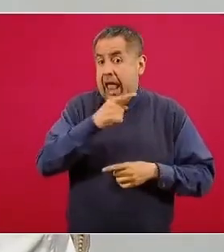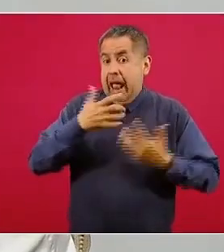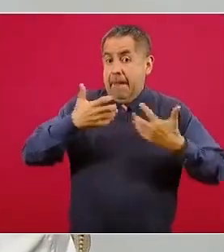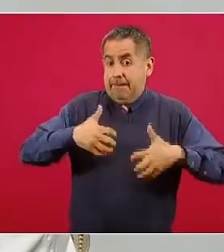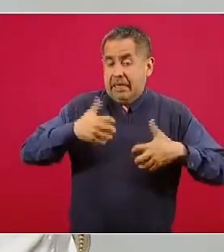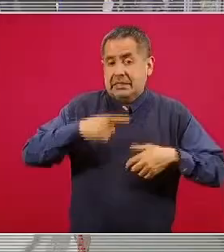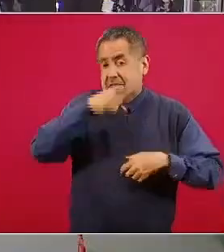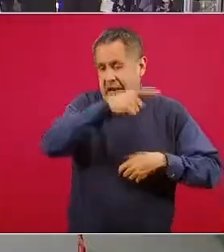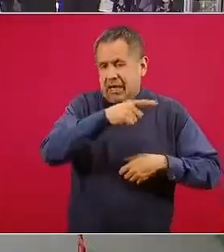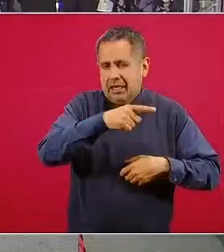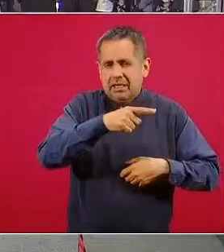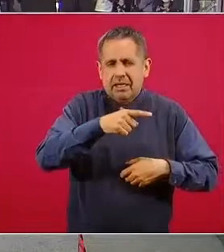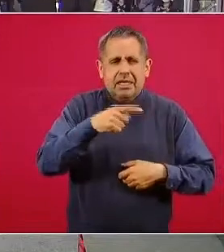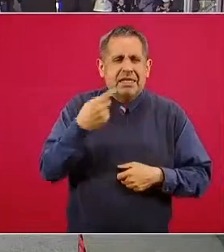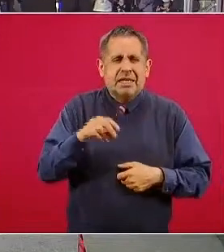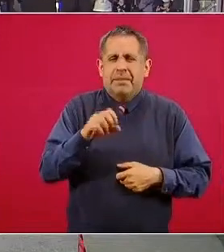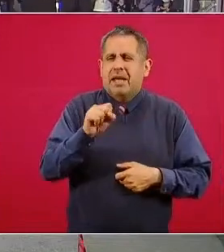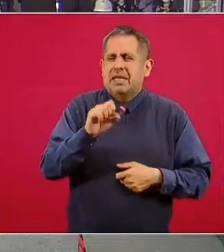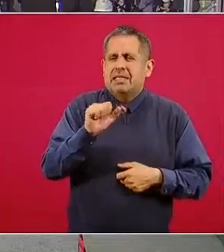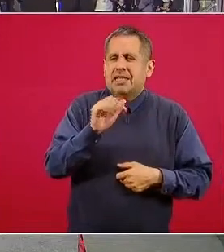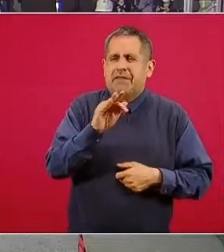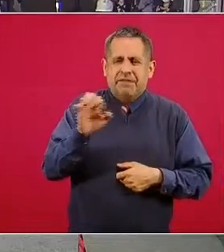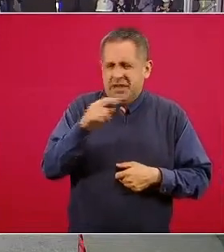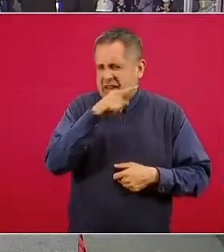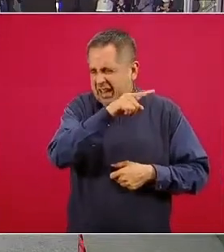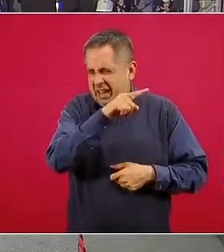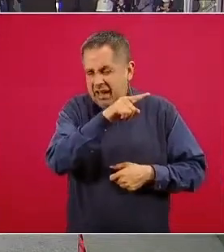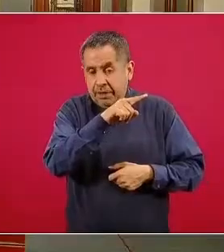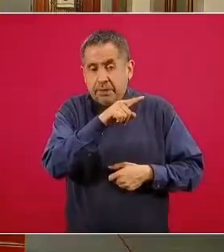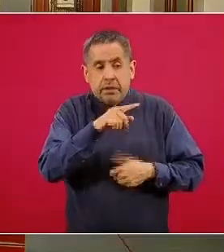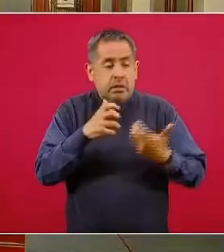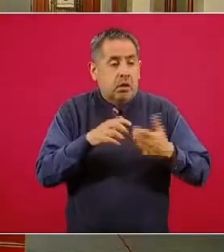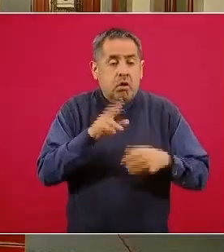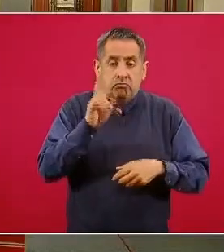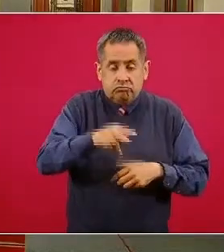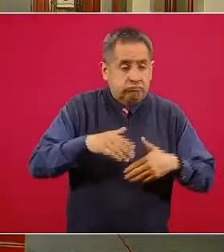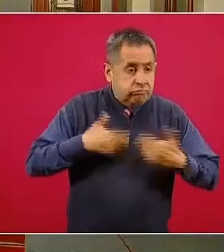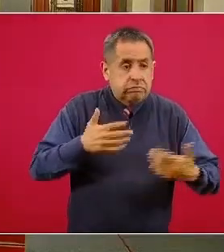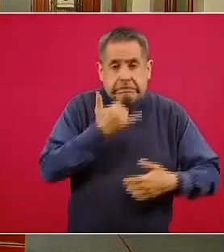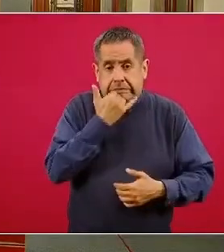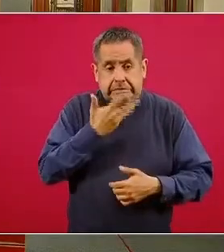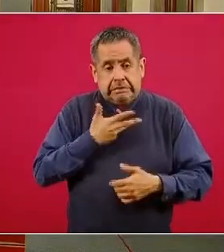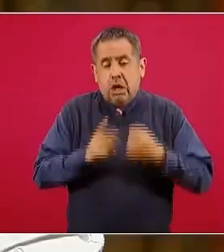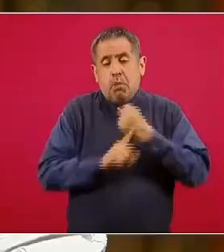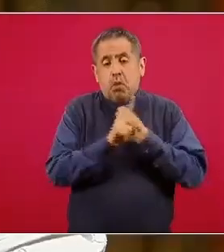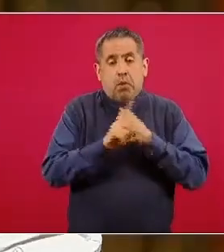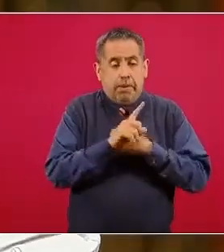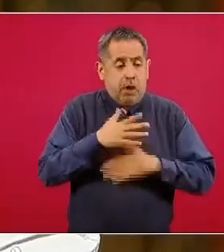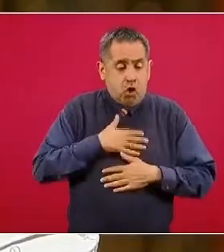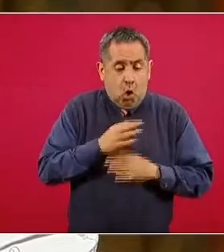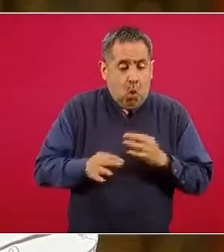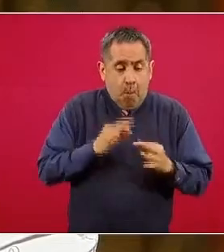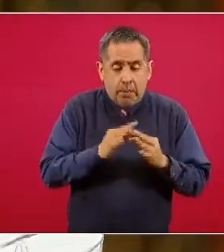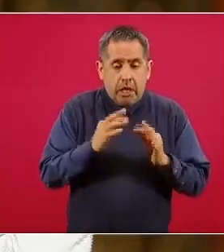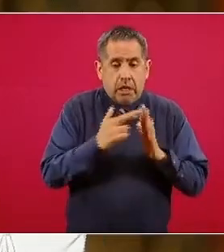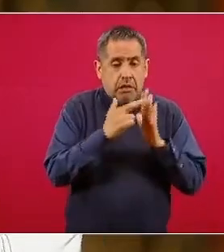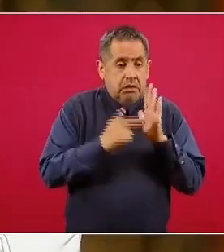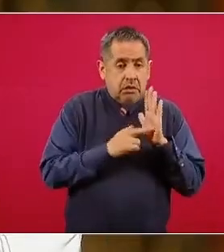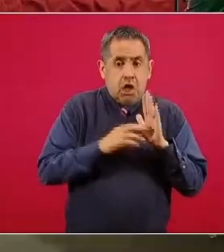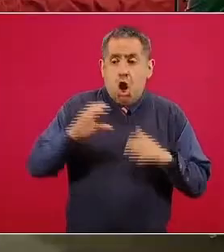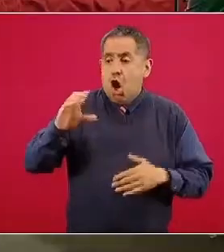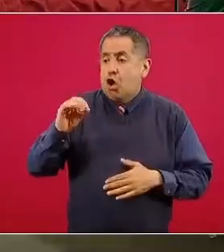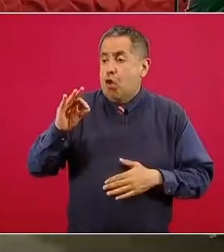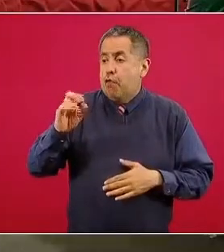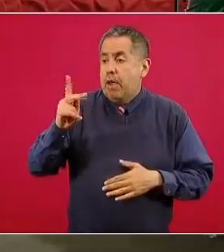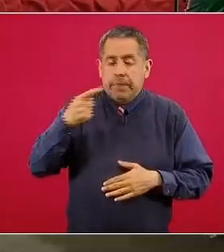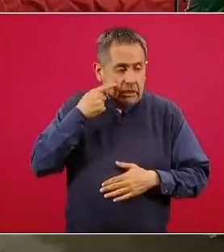la central de mezclas, que se llama SAFE, que tuvieron un problema porque no cumplieron con algunos estándares de COFEPRIS y se la